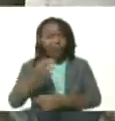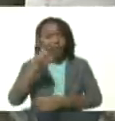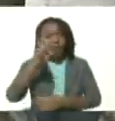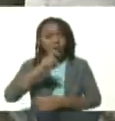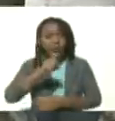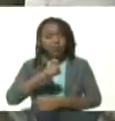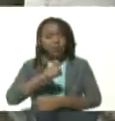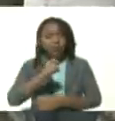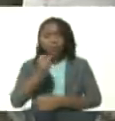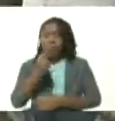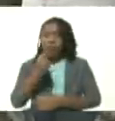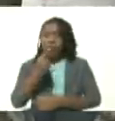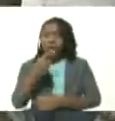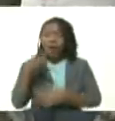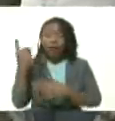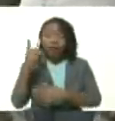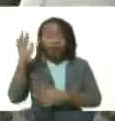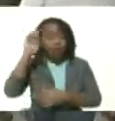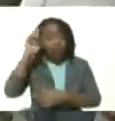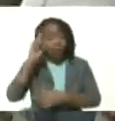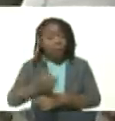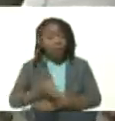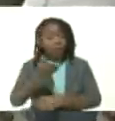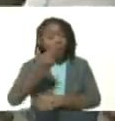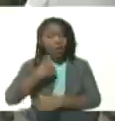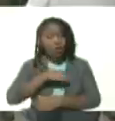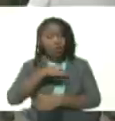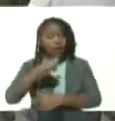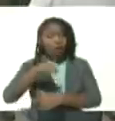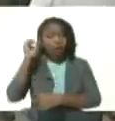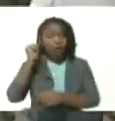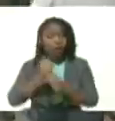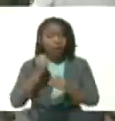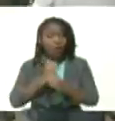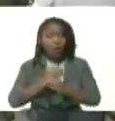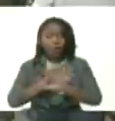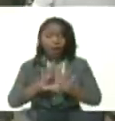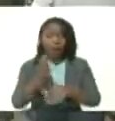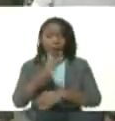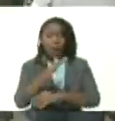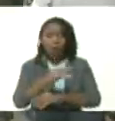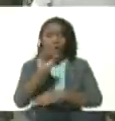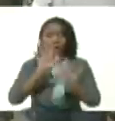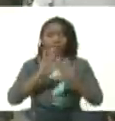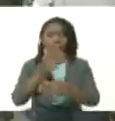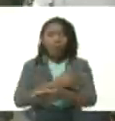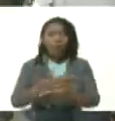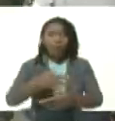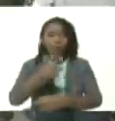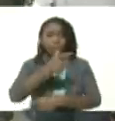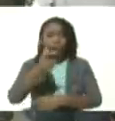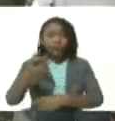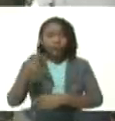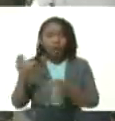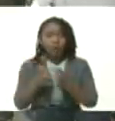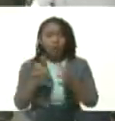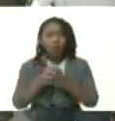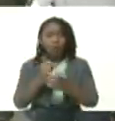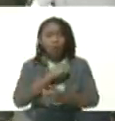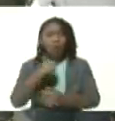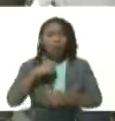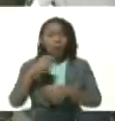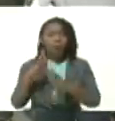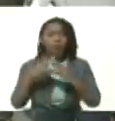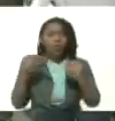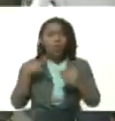el medicamento, que es la razón fundamental de nuestro trabajo. Y ya alrededor de unas 15 millones de dosis para el sector privado, para